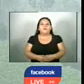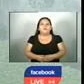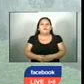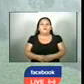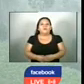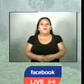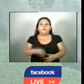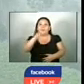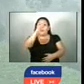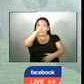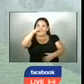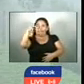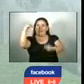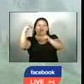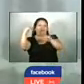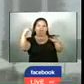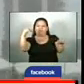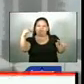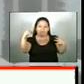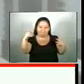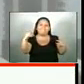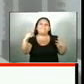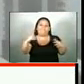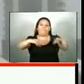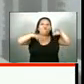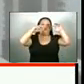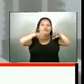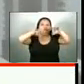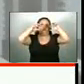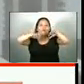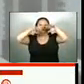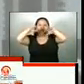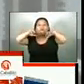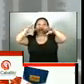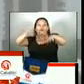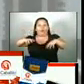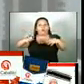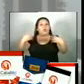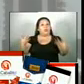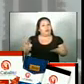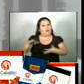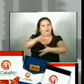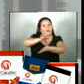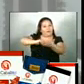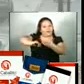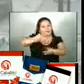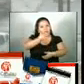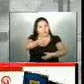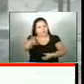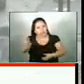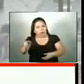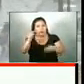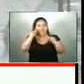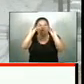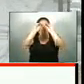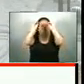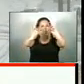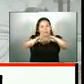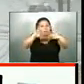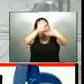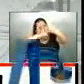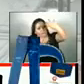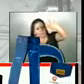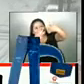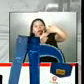Nuestro país actualmente sigue influenciado por un sistema de baja presión y la afectación de la zona de convergencia intertropical, que